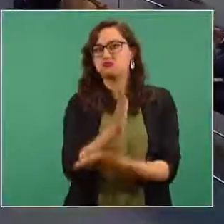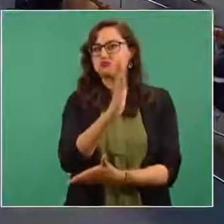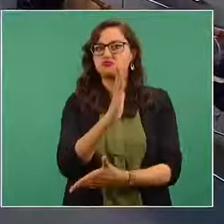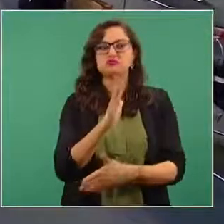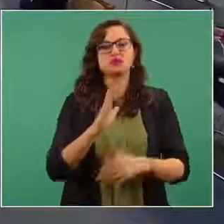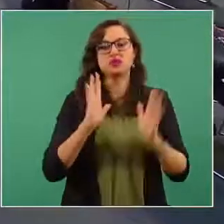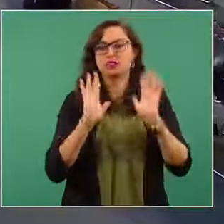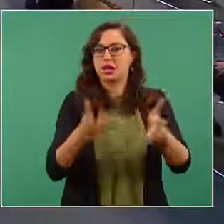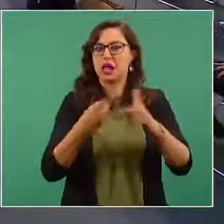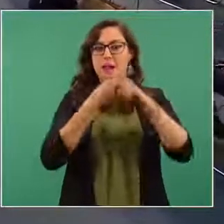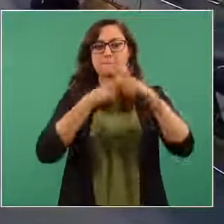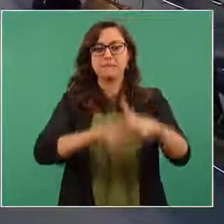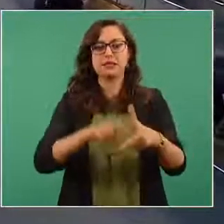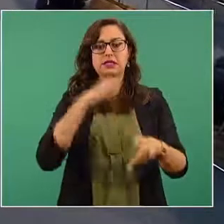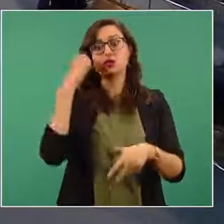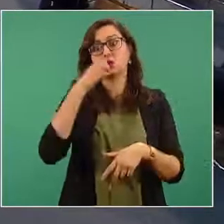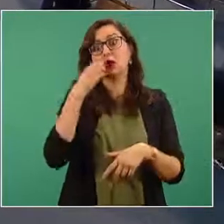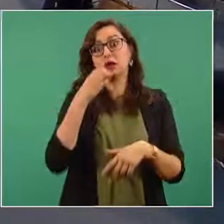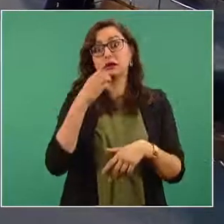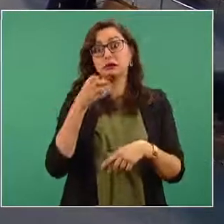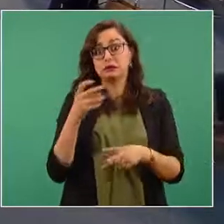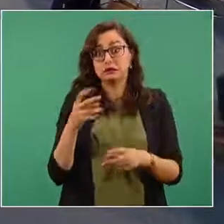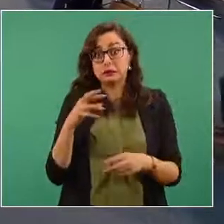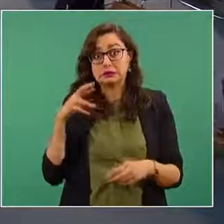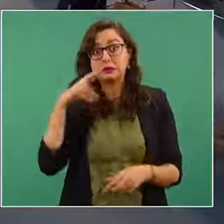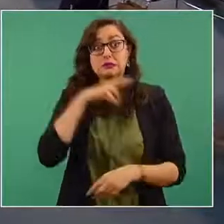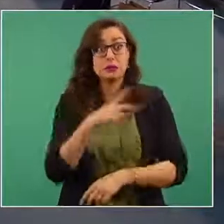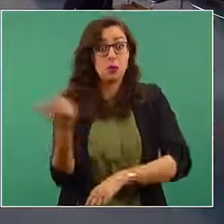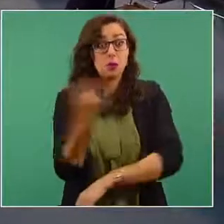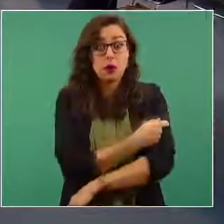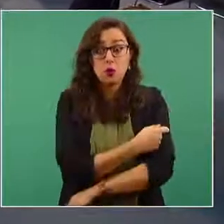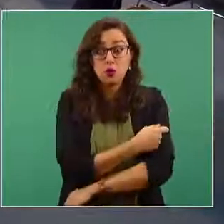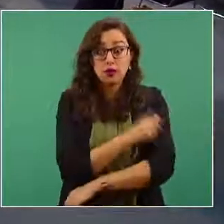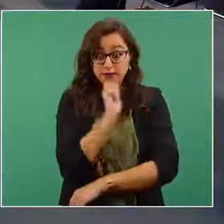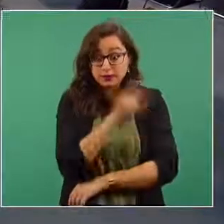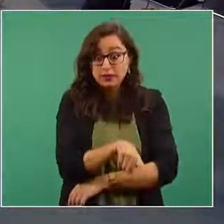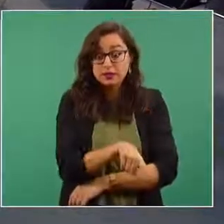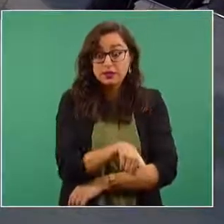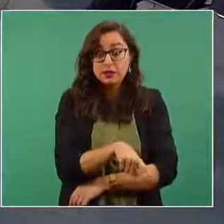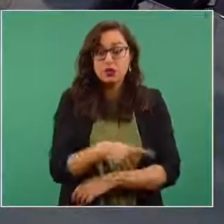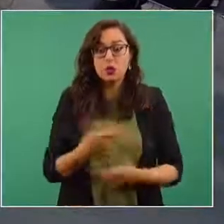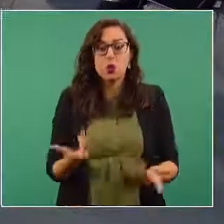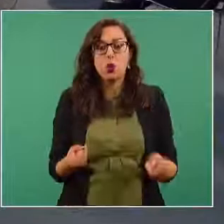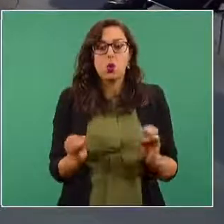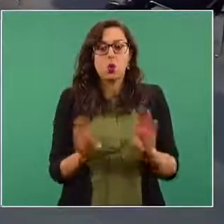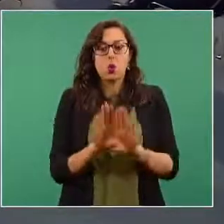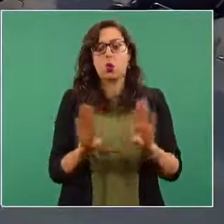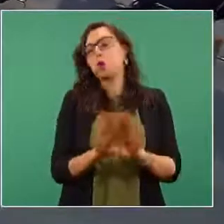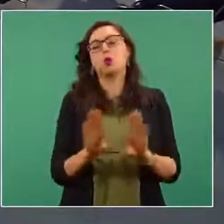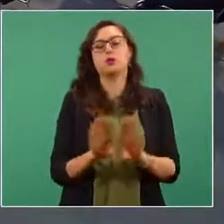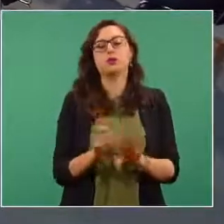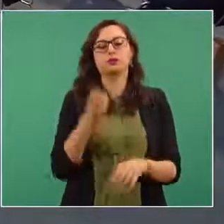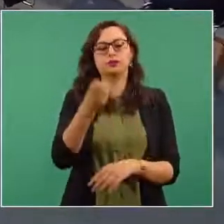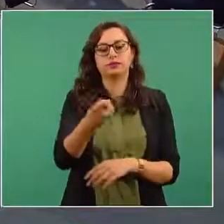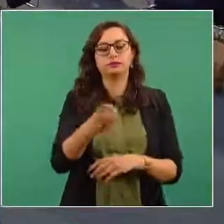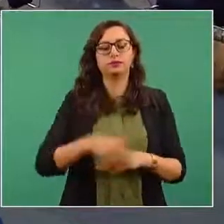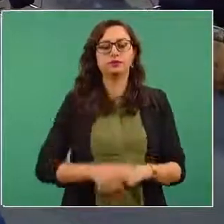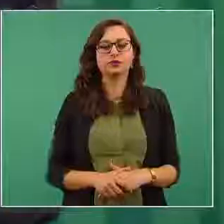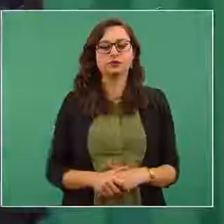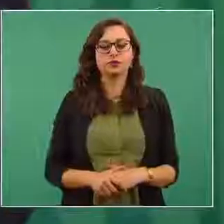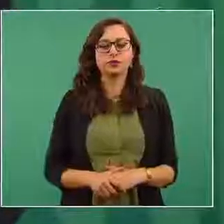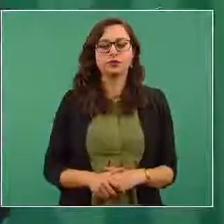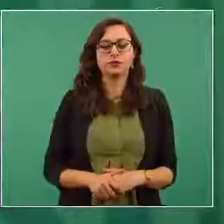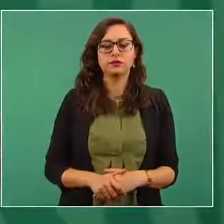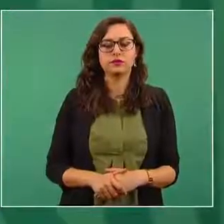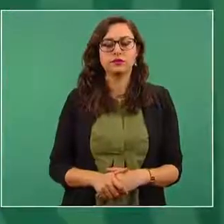vacunación en este mes, o cómo se contempla lograr la vacunación de estos maestros. Sería todo. Bueno,